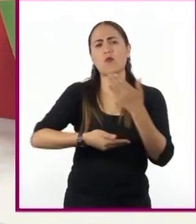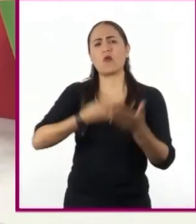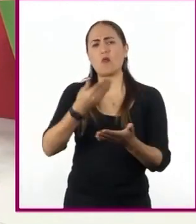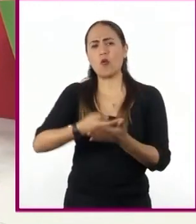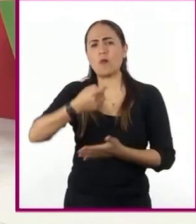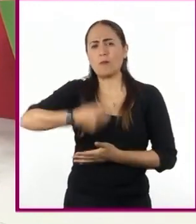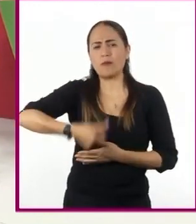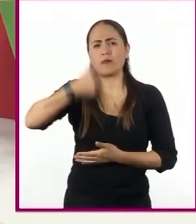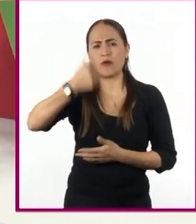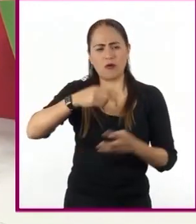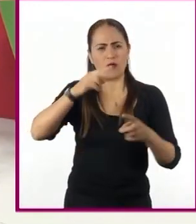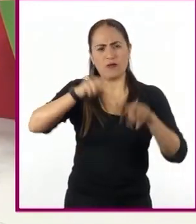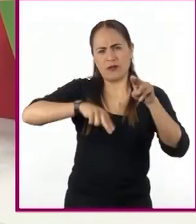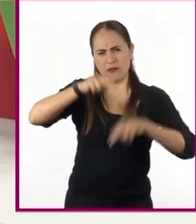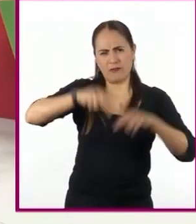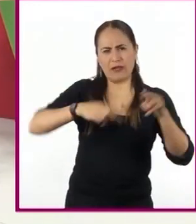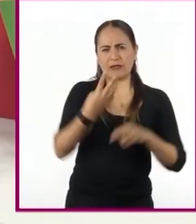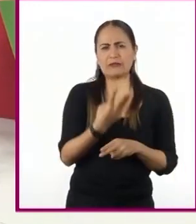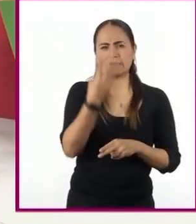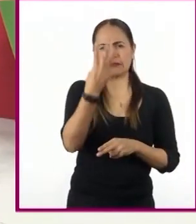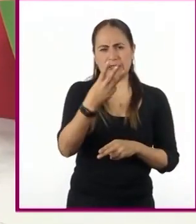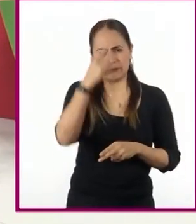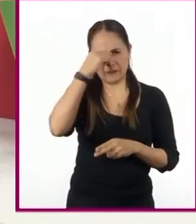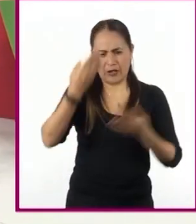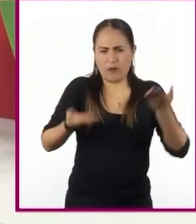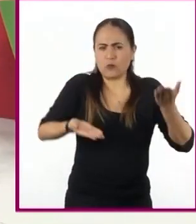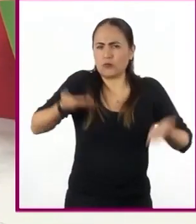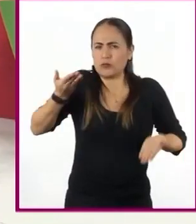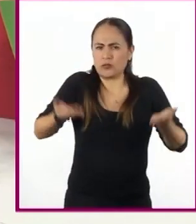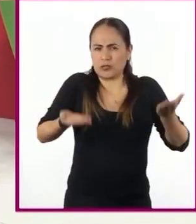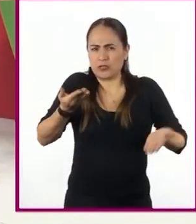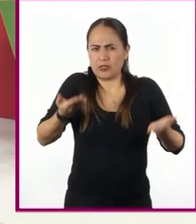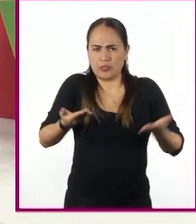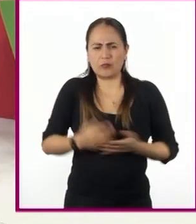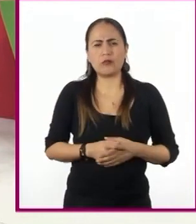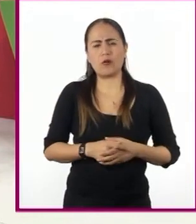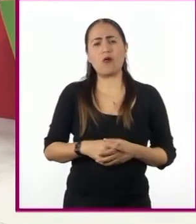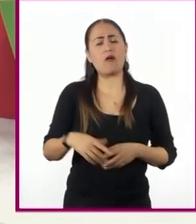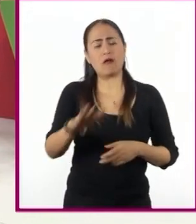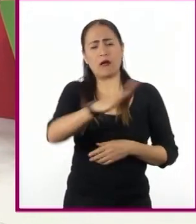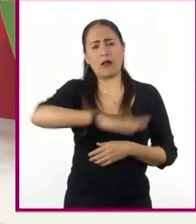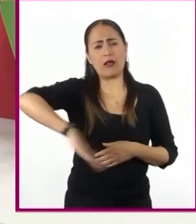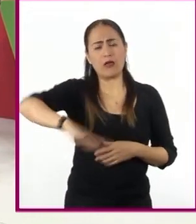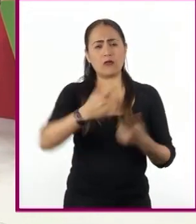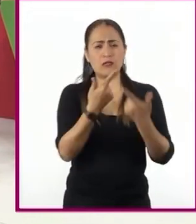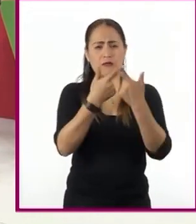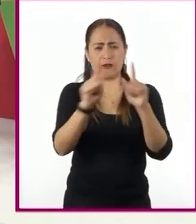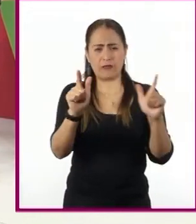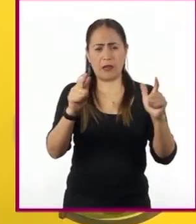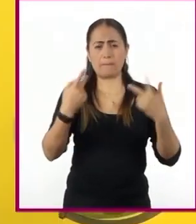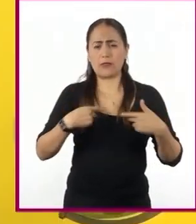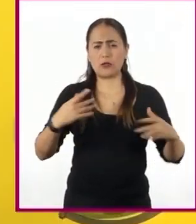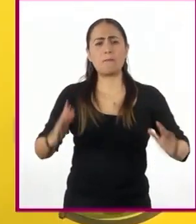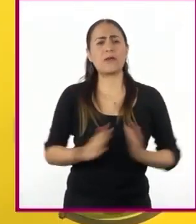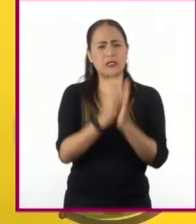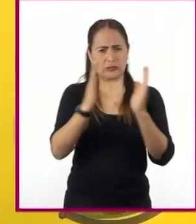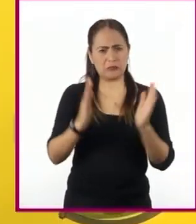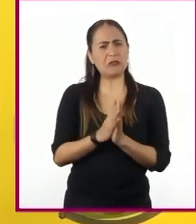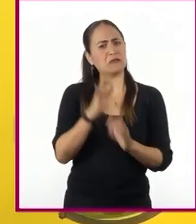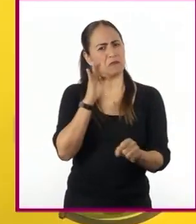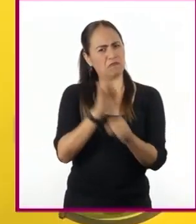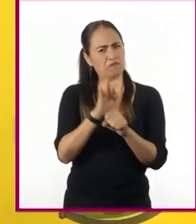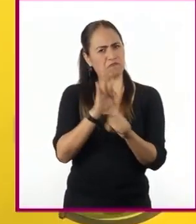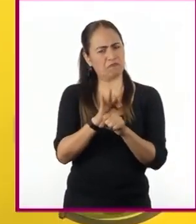primera vez la división de poderes como sistema de contrapesos que era necesario para proteger la libertad y la democracia. Pues